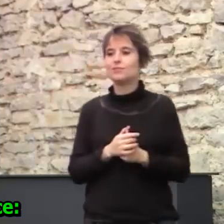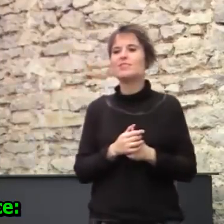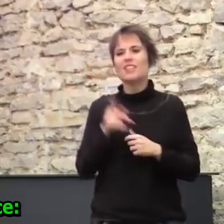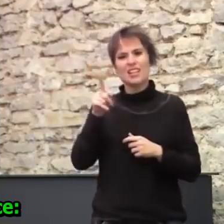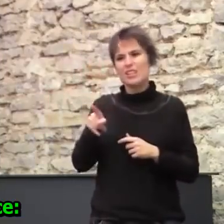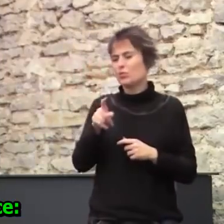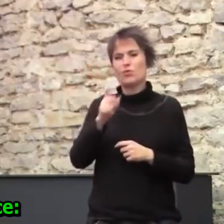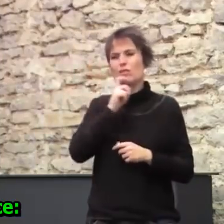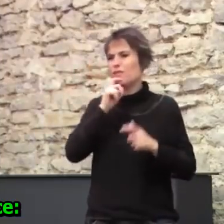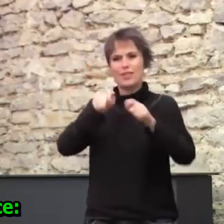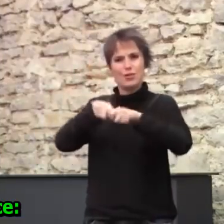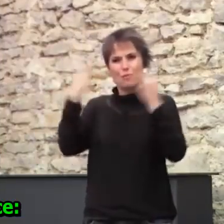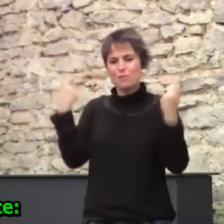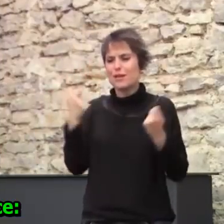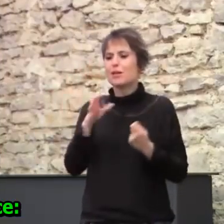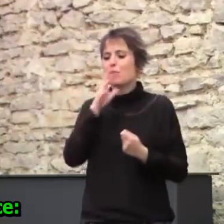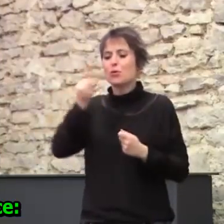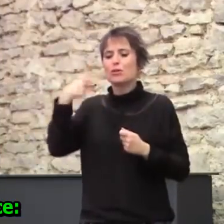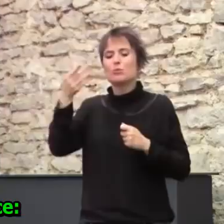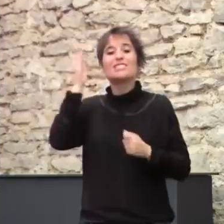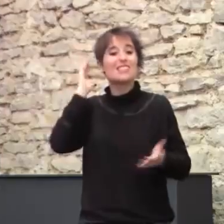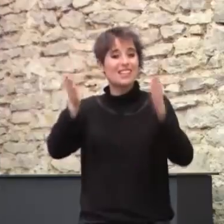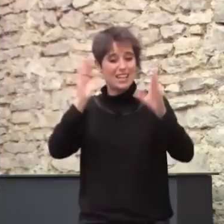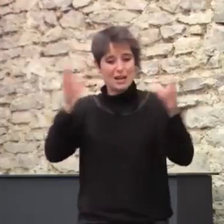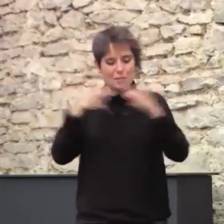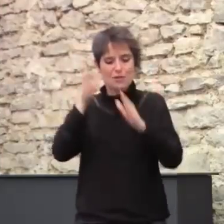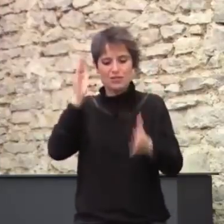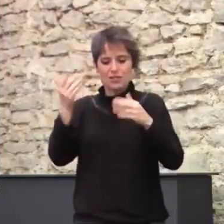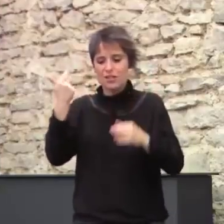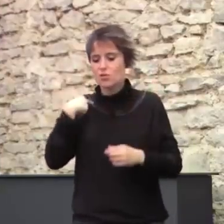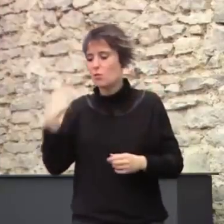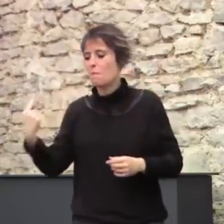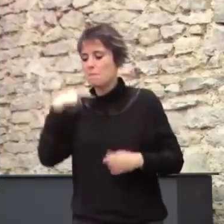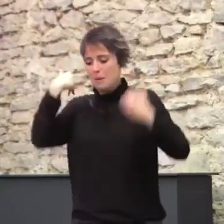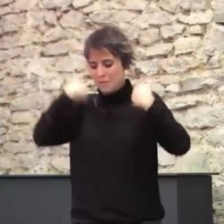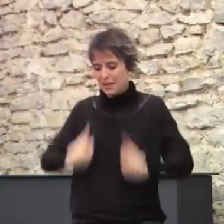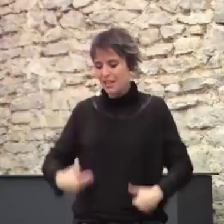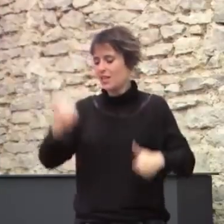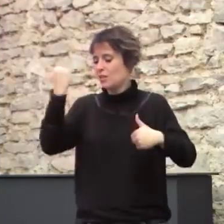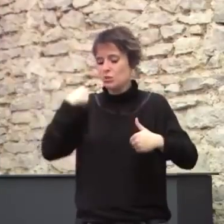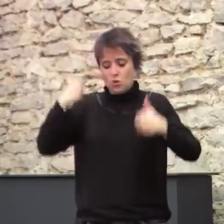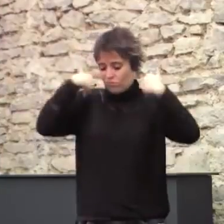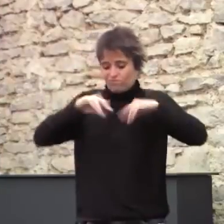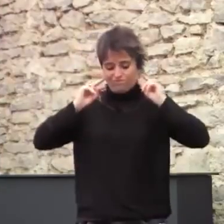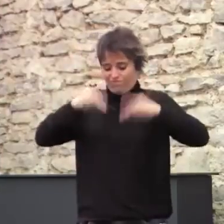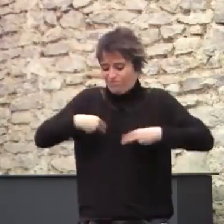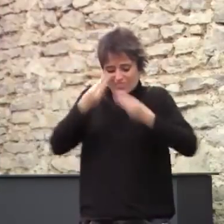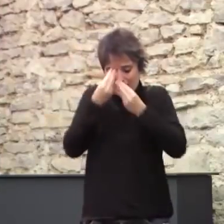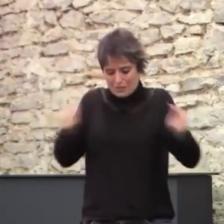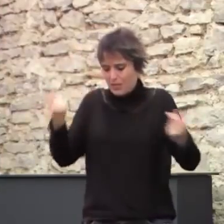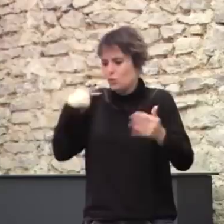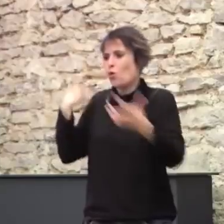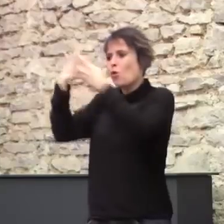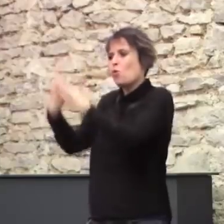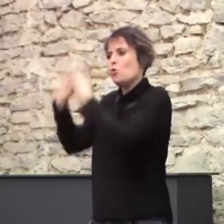Es muy difícil desmontar esto, porque luego hay mucha gente que en terapia dice, jo, es que me perdí a mí misma, dejé de ser yo misma, dejé de